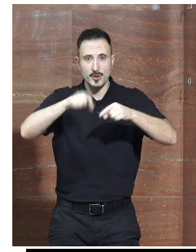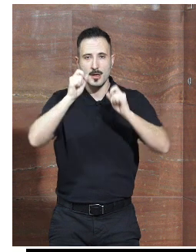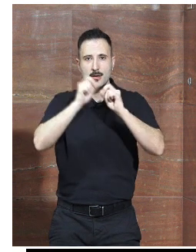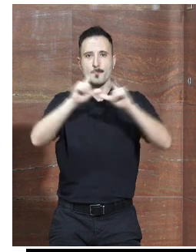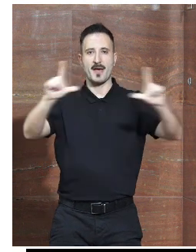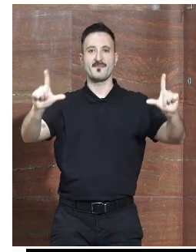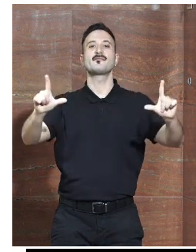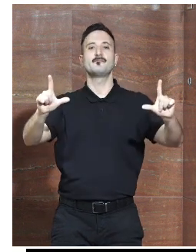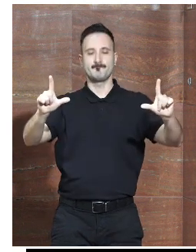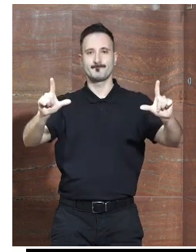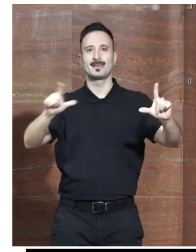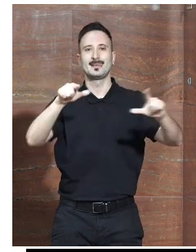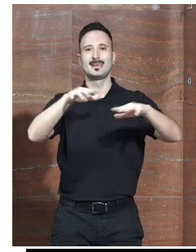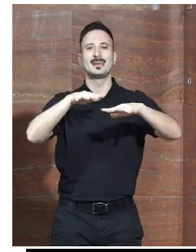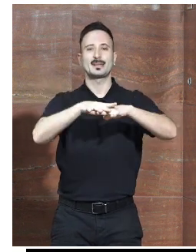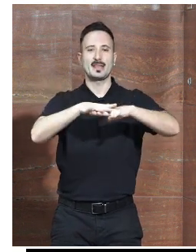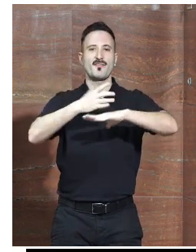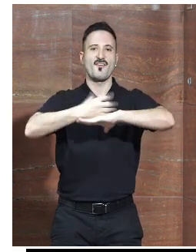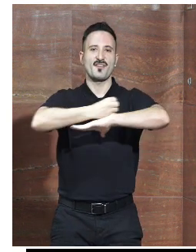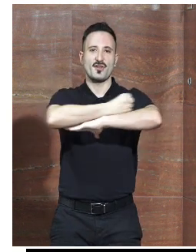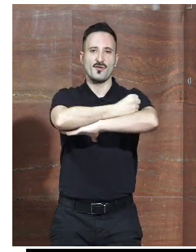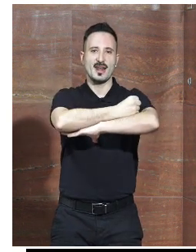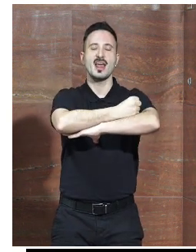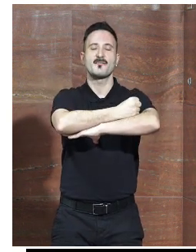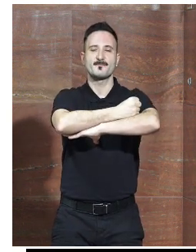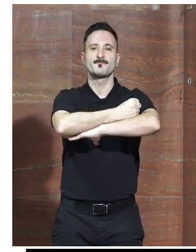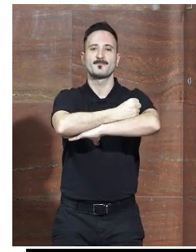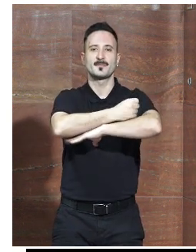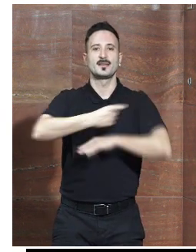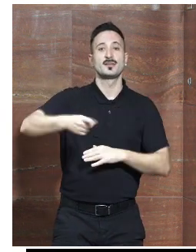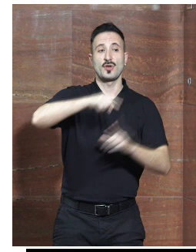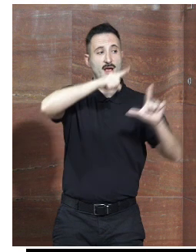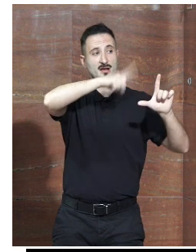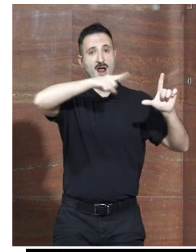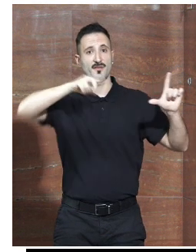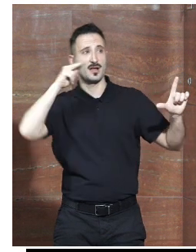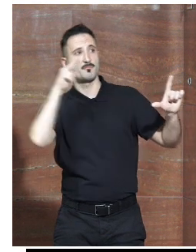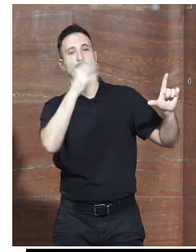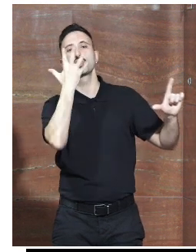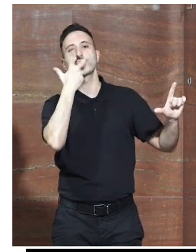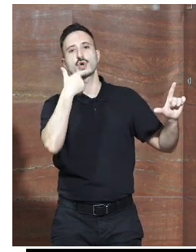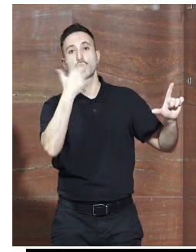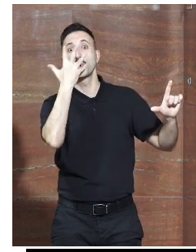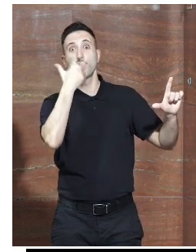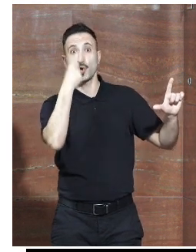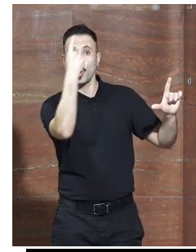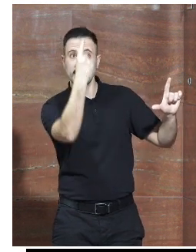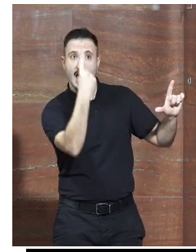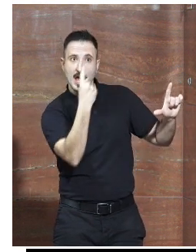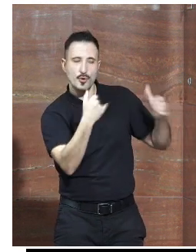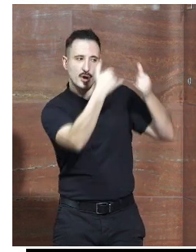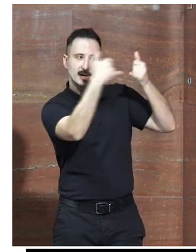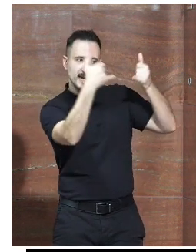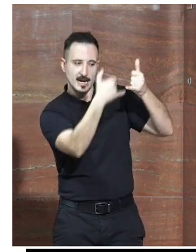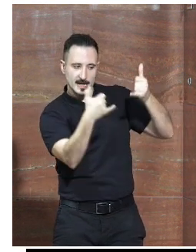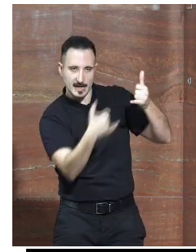esta red ferroviaria que tenemos en la gráfica, con colores, ¿no? Cada color identifica una línea, ¿no?